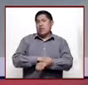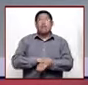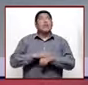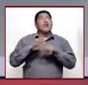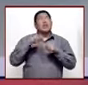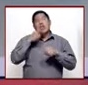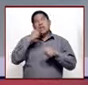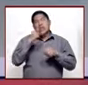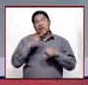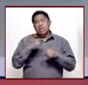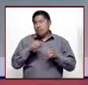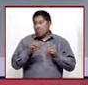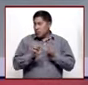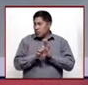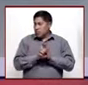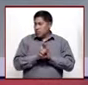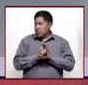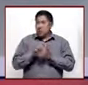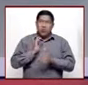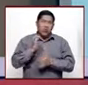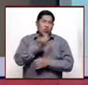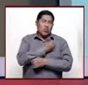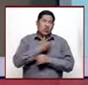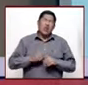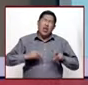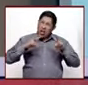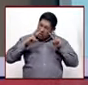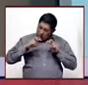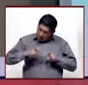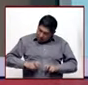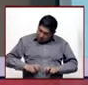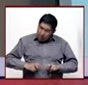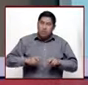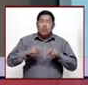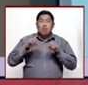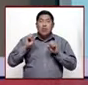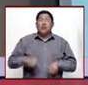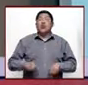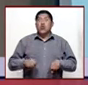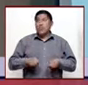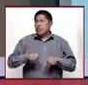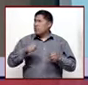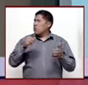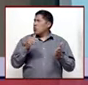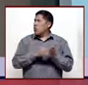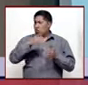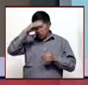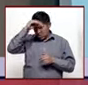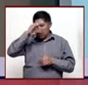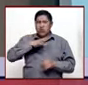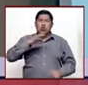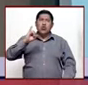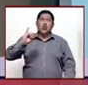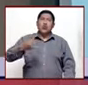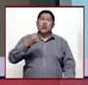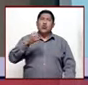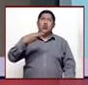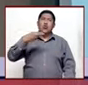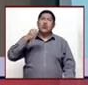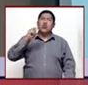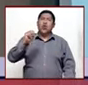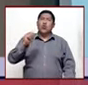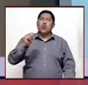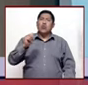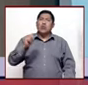pena resaltar que nuestra investigación ha logrado situar también al señor Johan Rojas Ramírez como